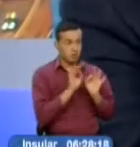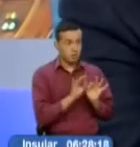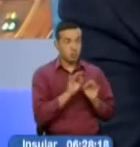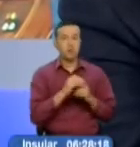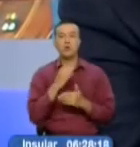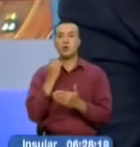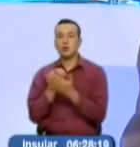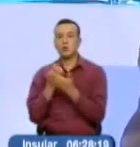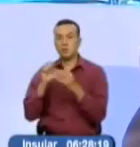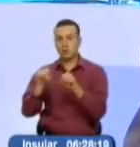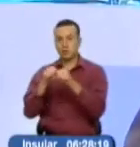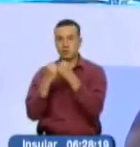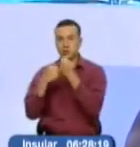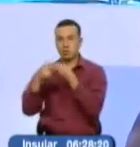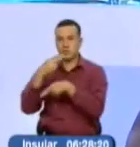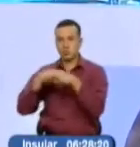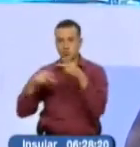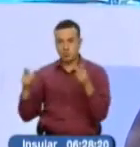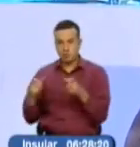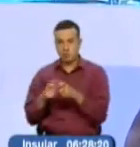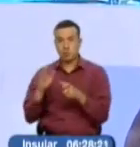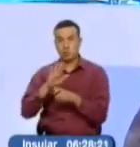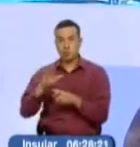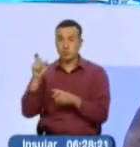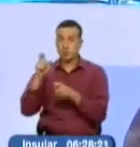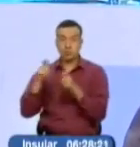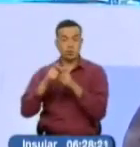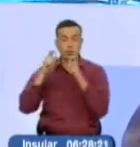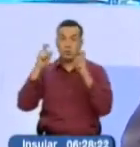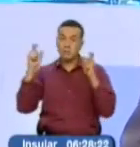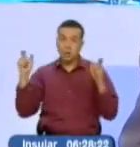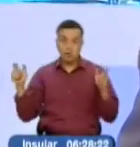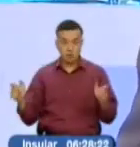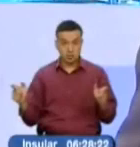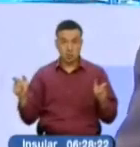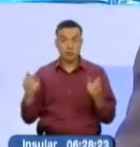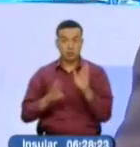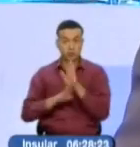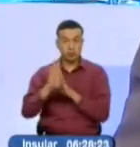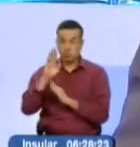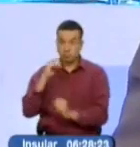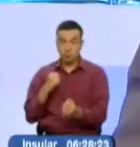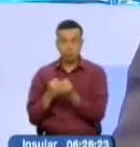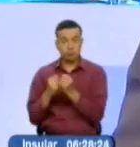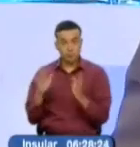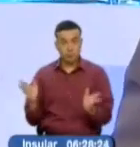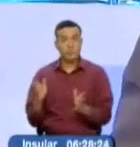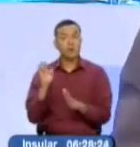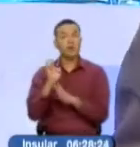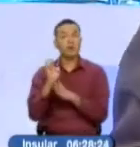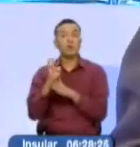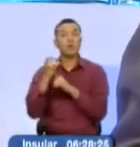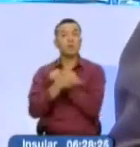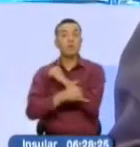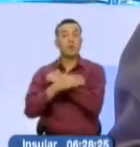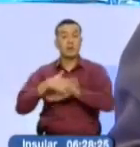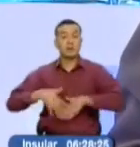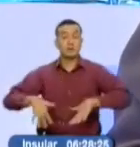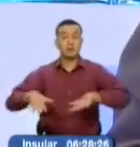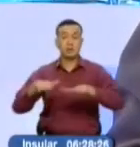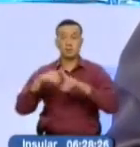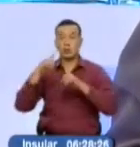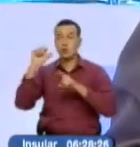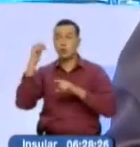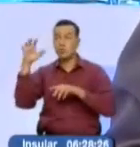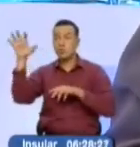la economía social y solidaria creo que tiene que crecer y tiene que ser desarrollada y Ecuador Es un país que a la diferencia de